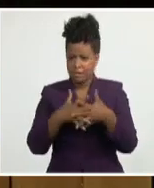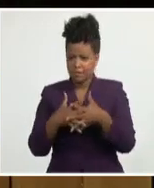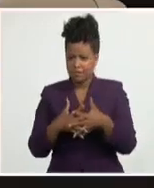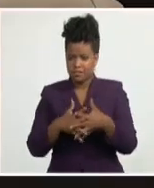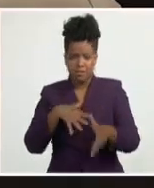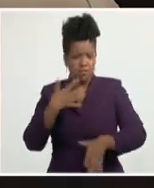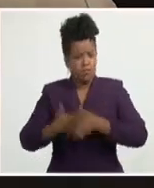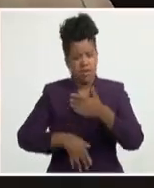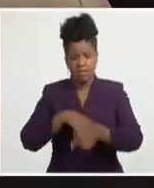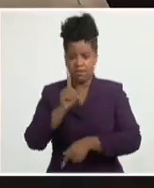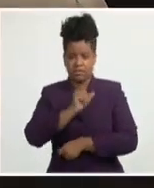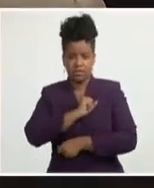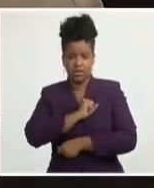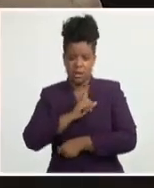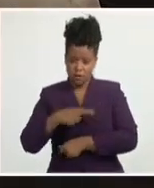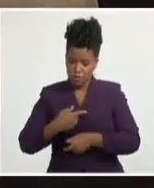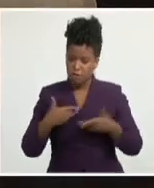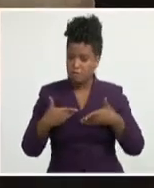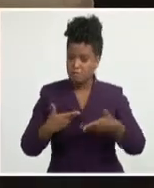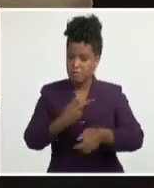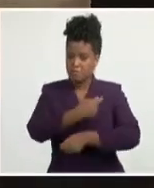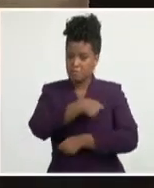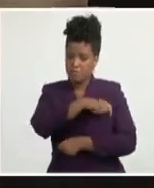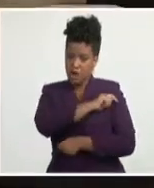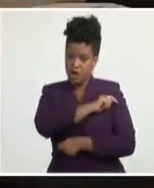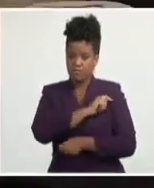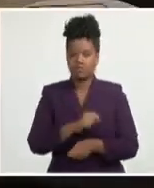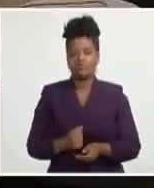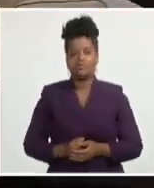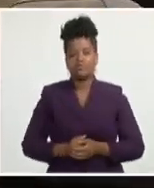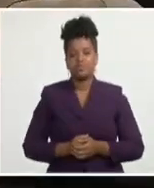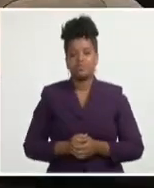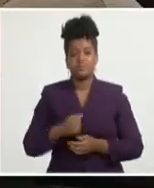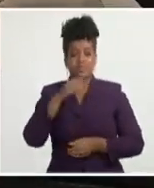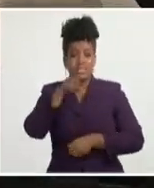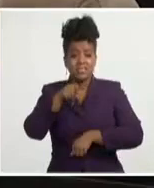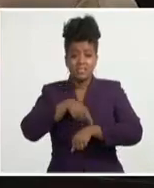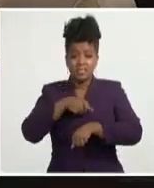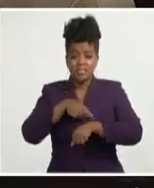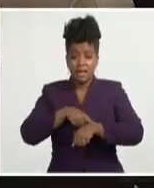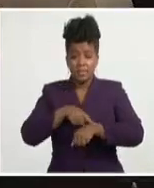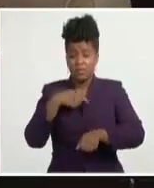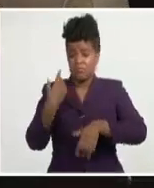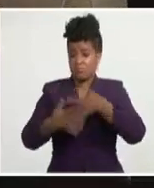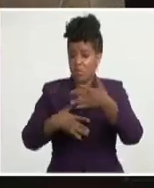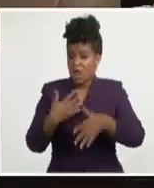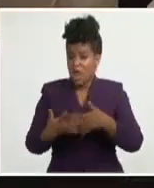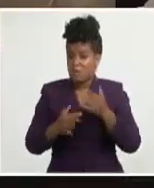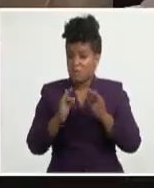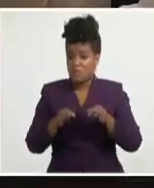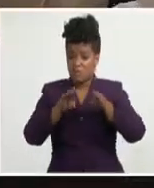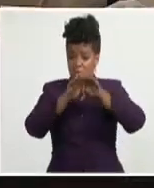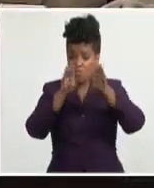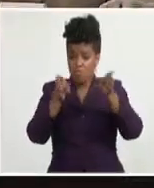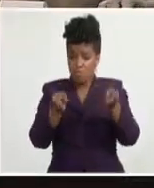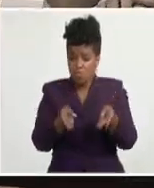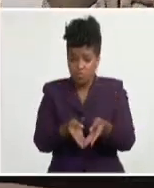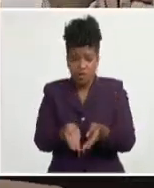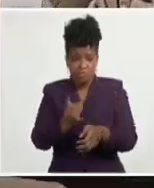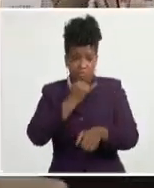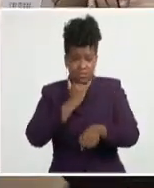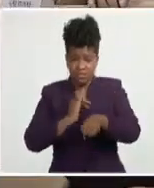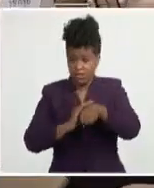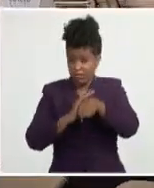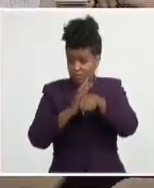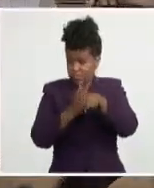de nuestro gobierno y pueblo. Expresó que en estos tiempos de incertidumbre mundial y la pandemia que agudiza la crisis